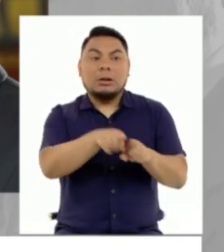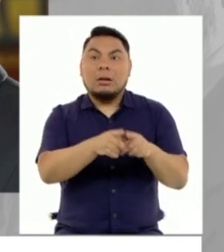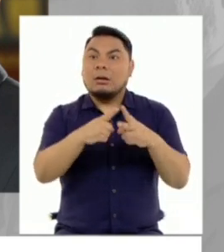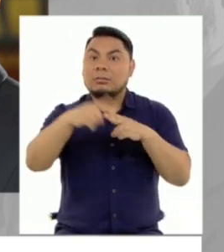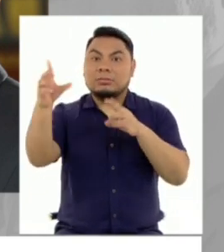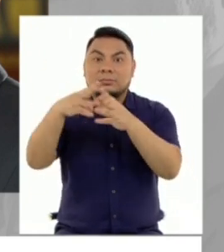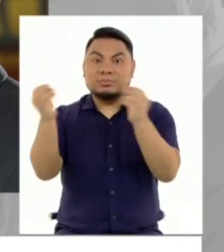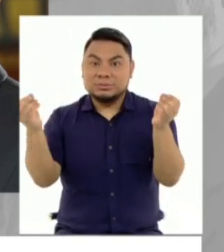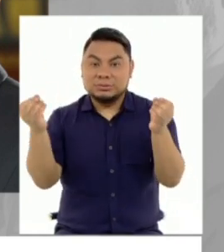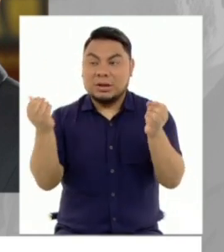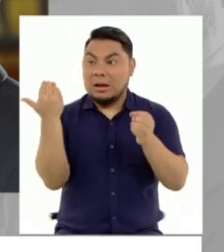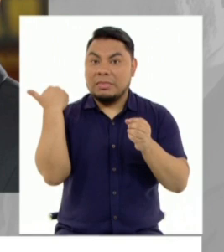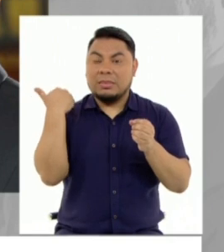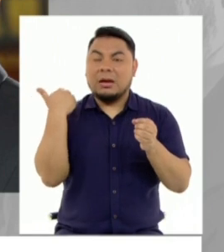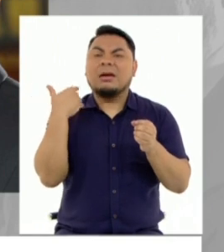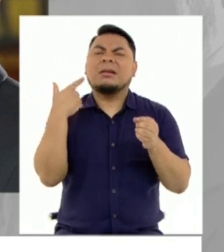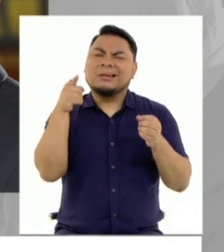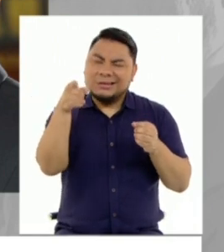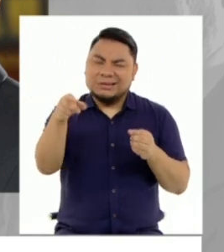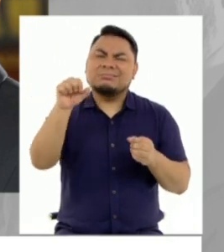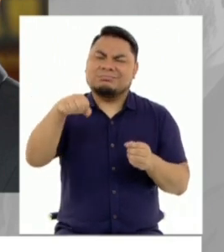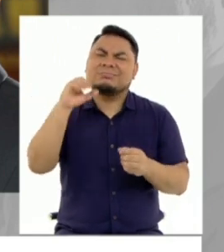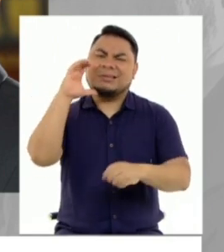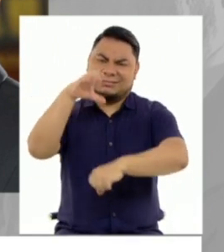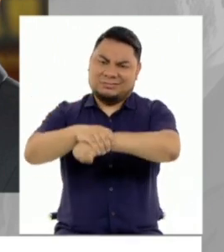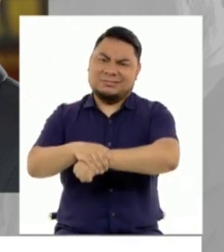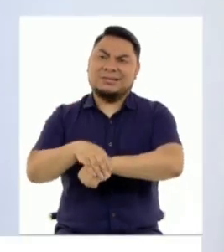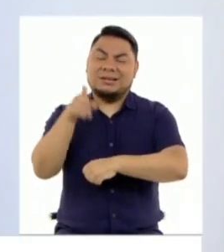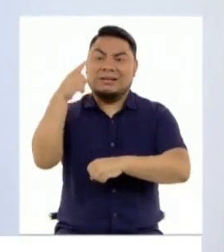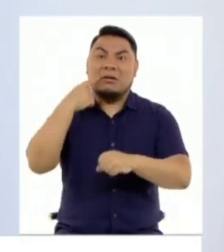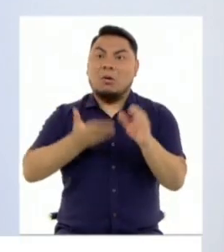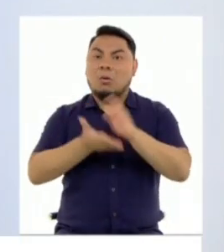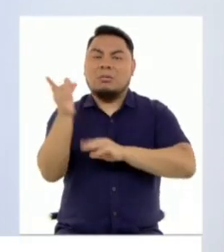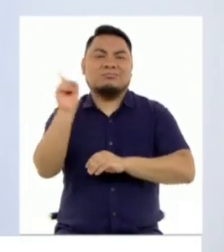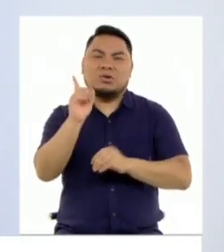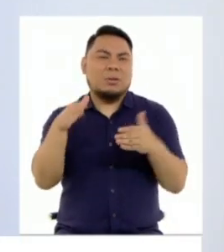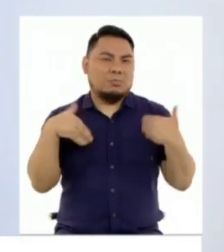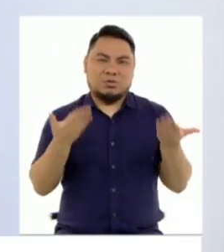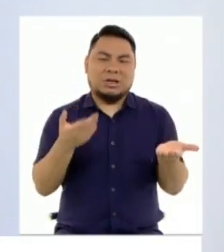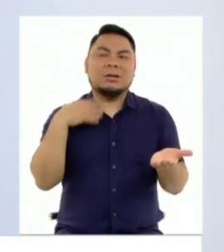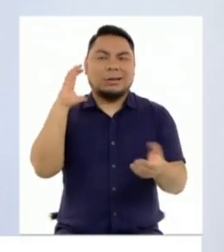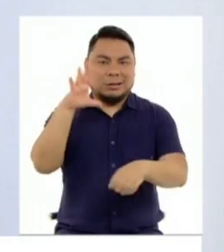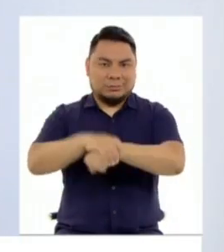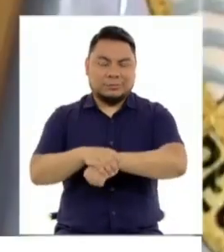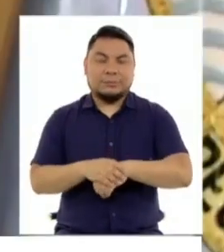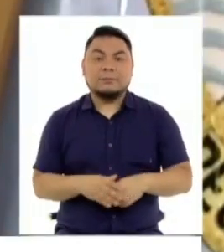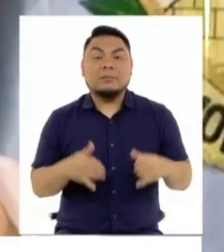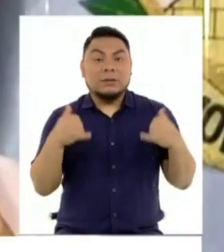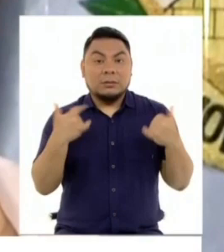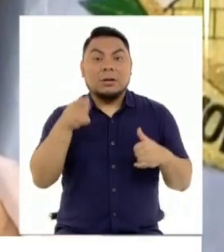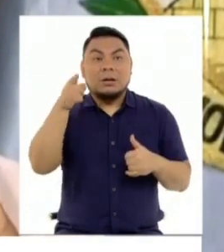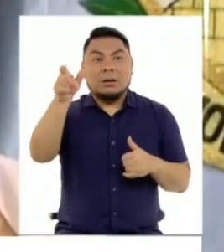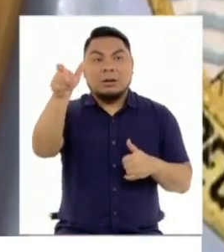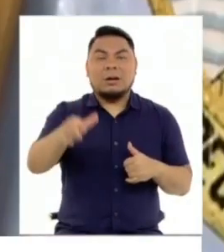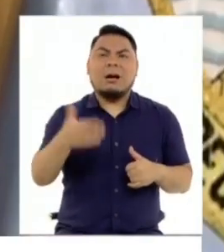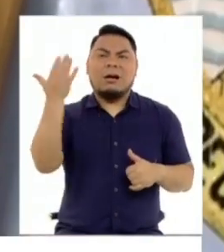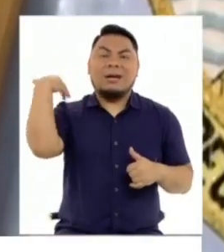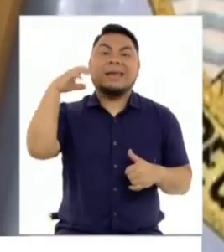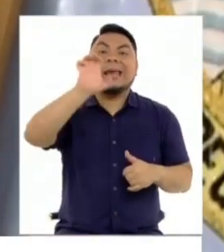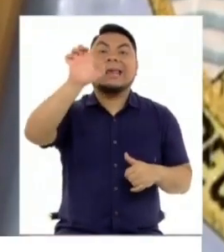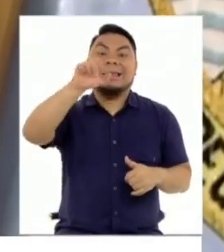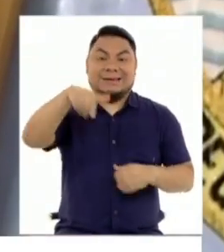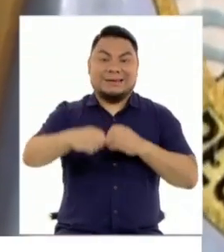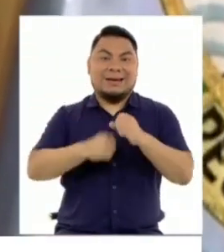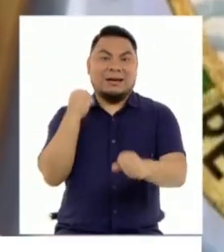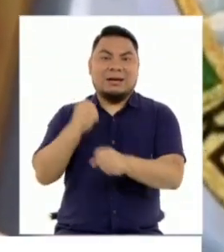capturados tarde o temprano. Nadie va a evadir el brazo de la justicia. Moreno Caballero era intensamente buscado desde enero de este